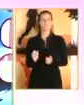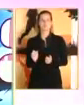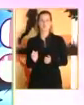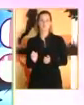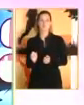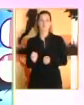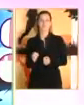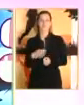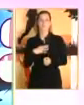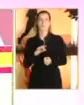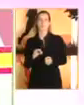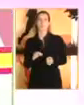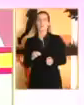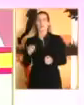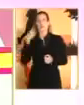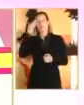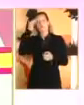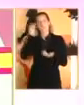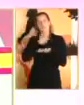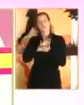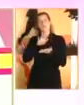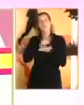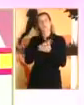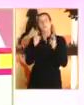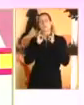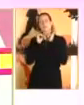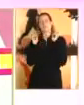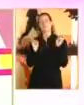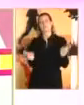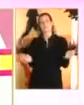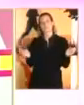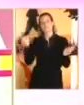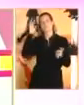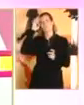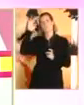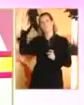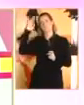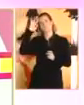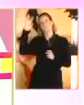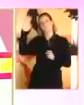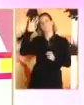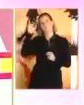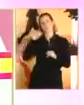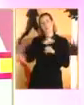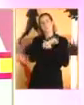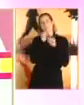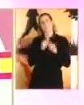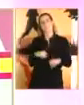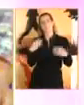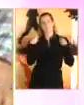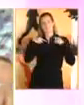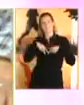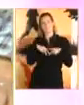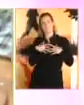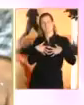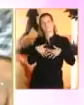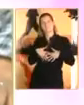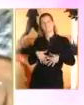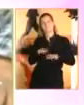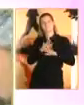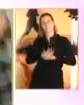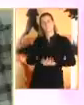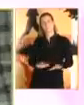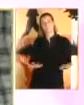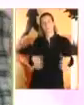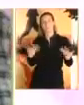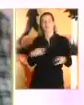actuaría sobre un poco la paz mental, también la creatividad, nuestra paz interior, todo ese tipo de cosas. Entonces, lo que hemos